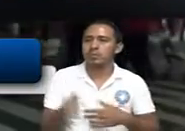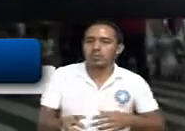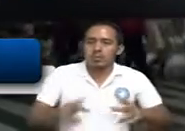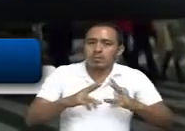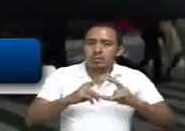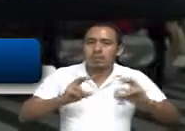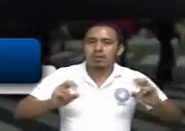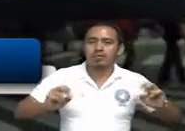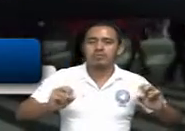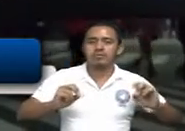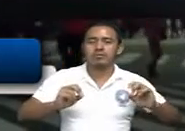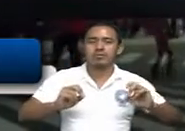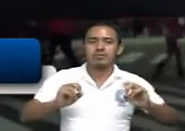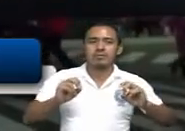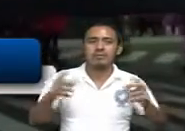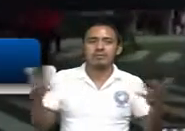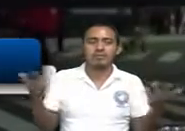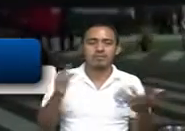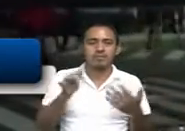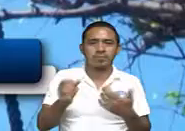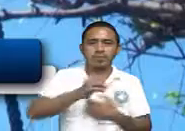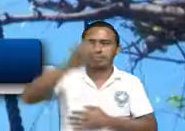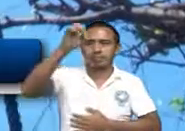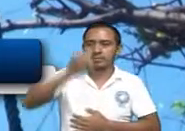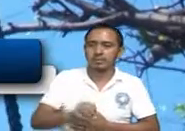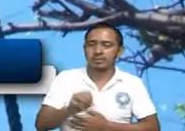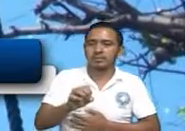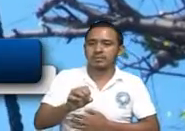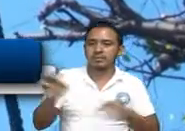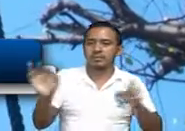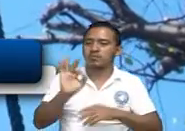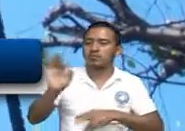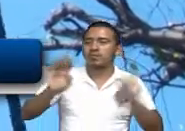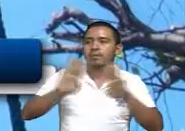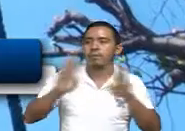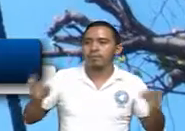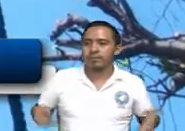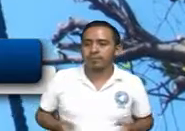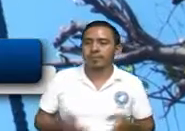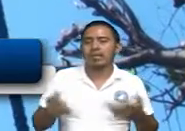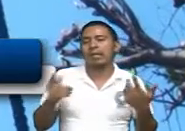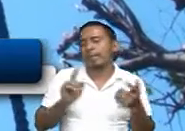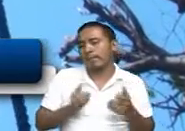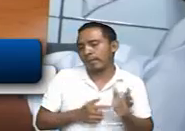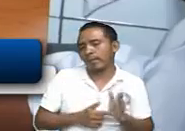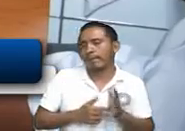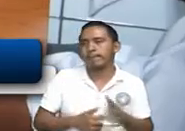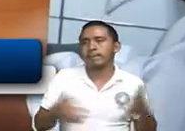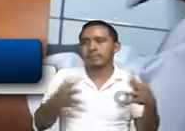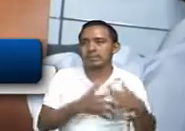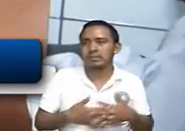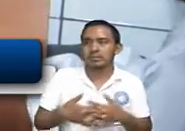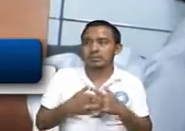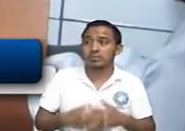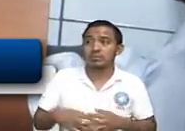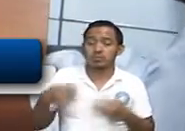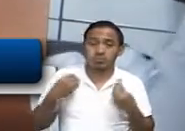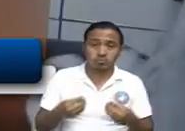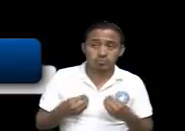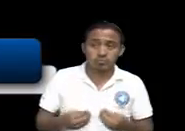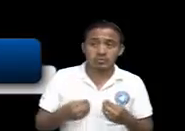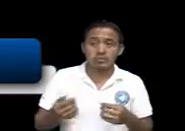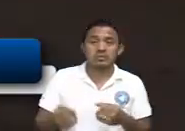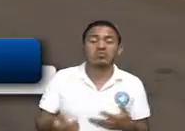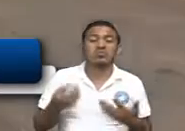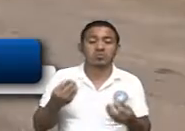Nicaragua respecto a esas estadísticas mundiales? Por ejemplo, sabemos que Estados Unidos es un país muy, muy